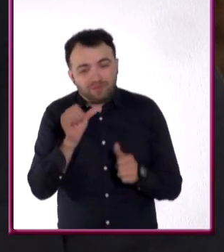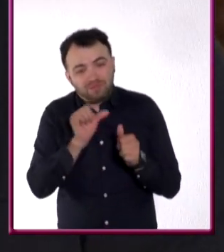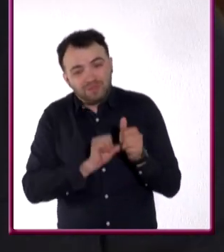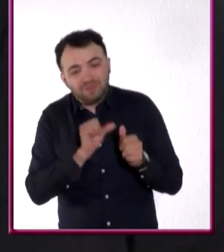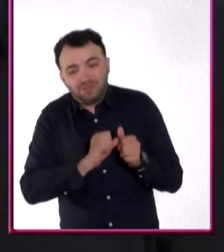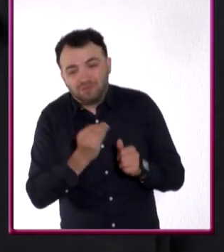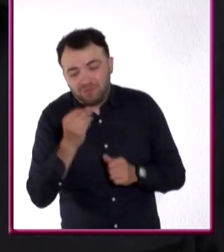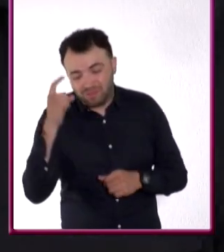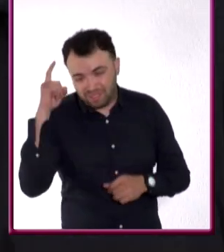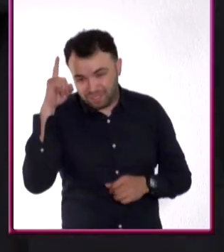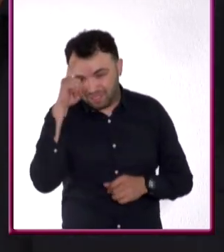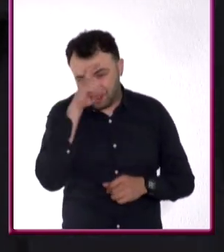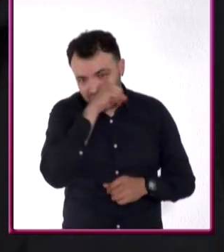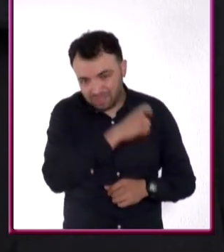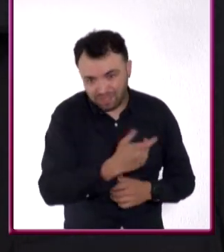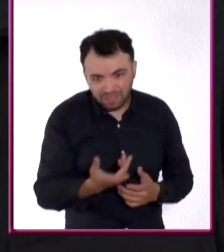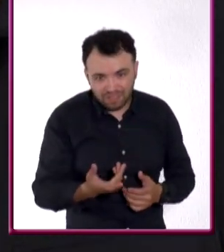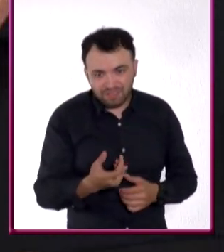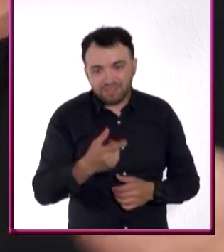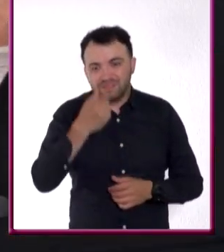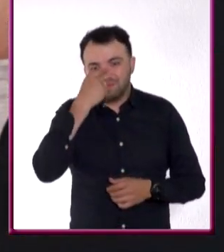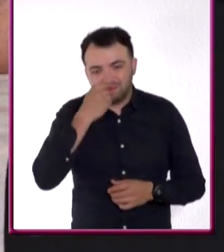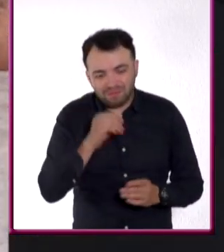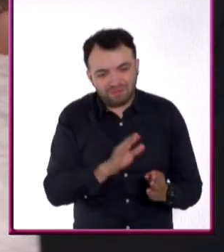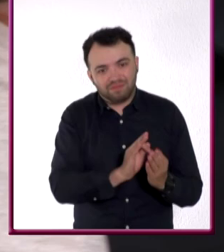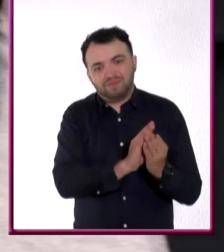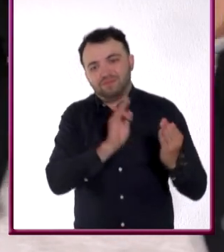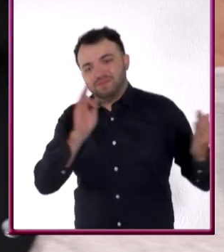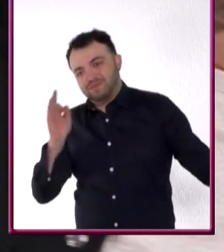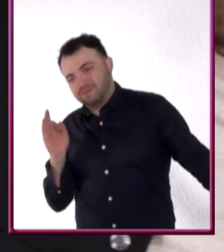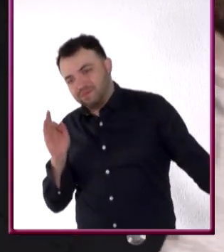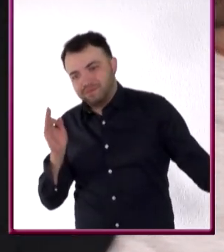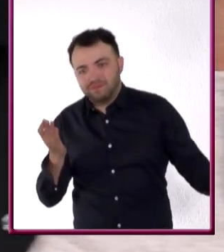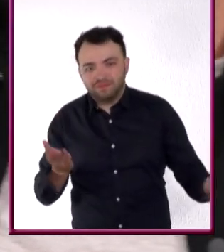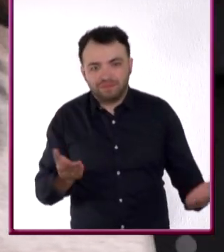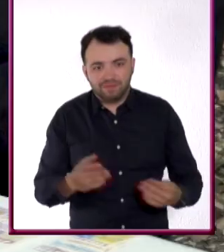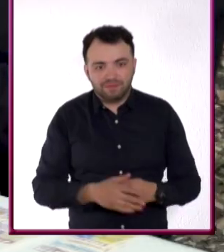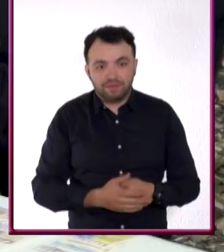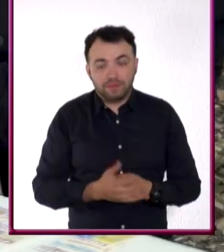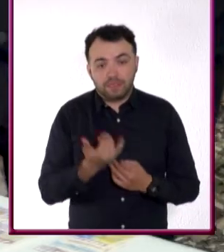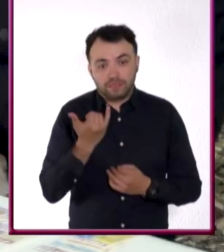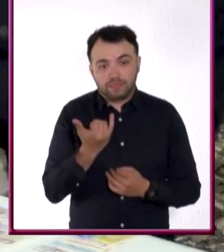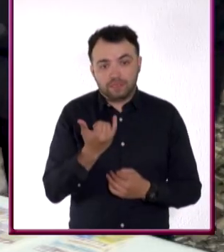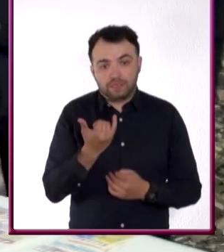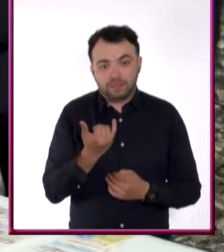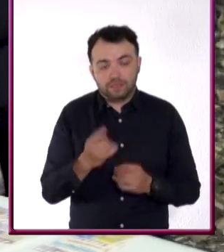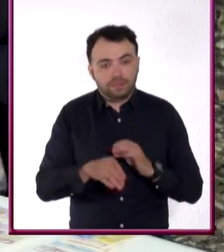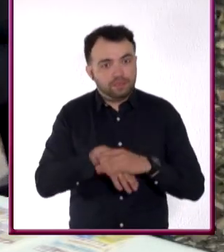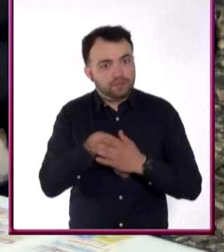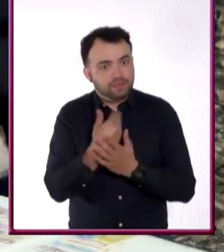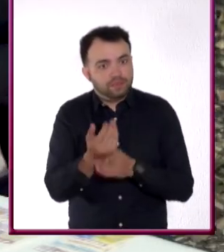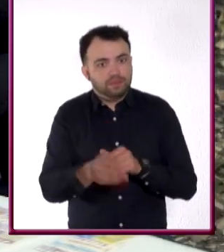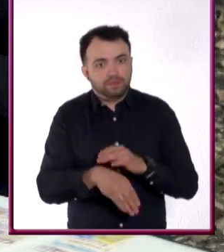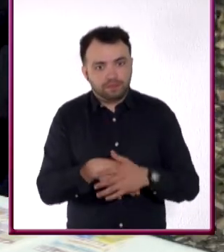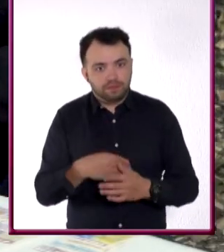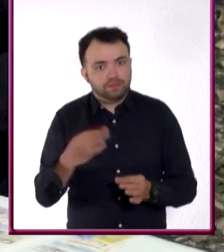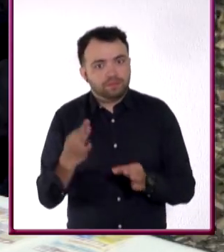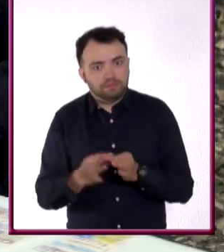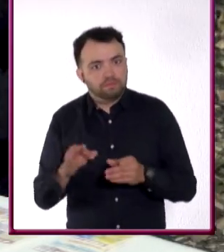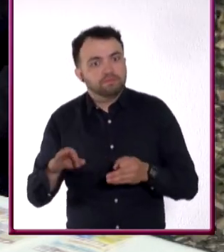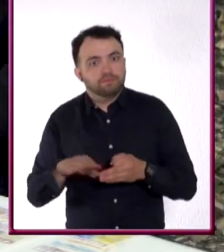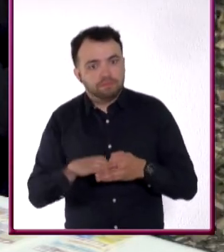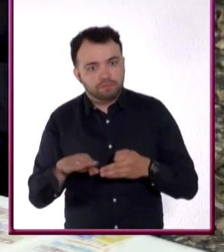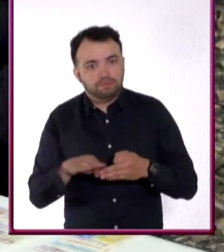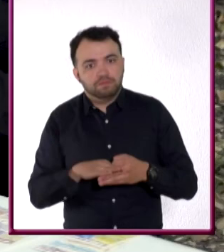cuidándonos, neta. O sea, usar el cubrebocas nariz en espacios públicos, mantener la sana distancia. Y lavarnos las manos con frecuencia. Y si no se